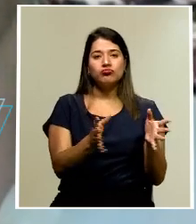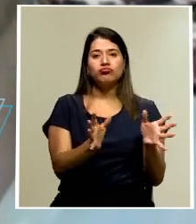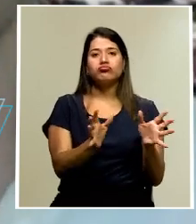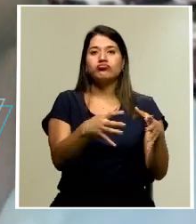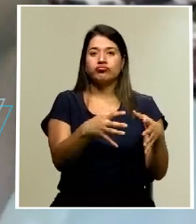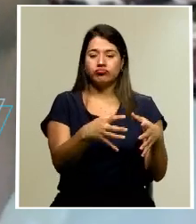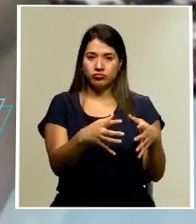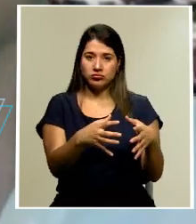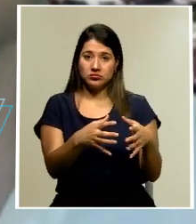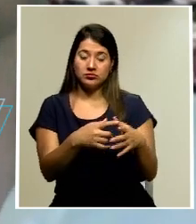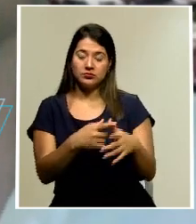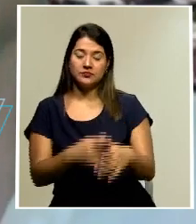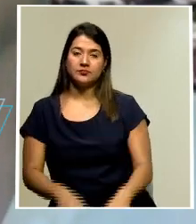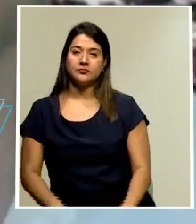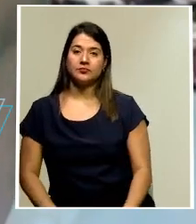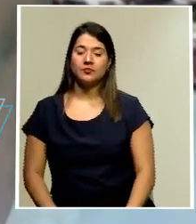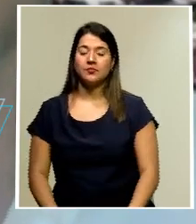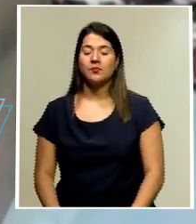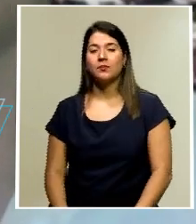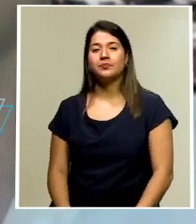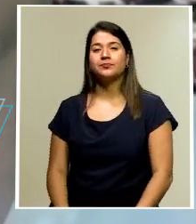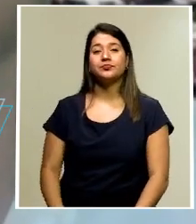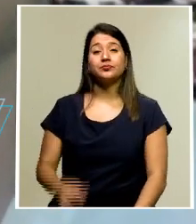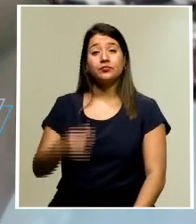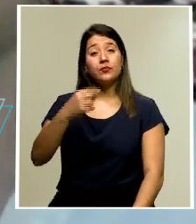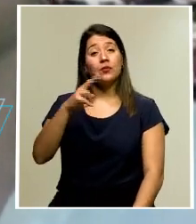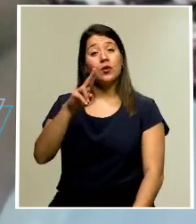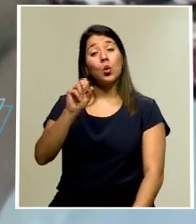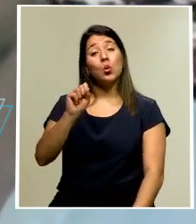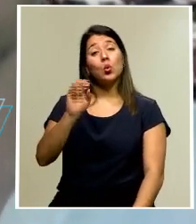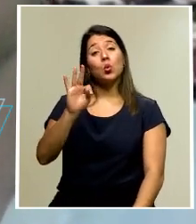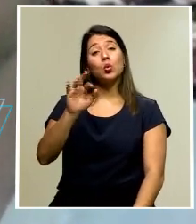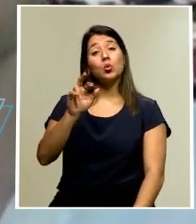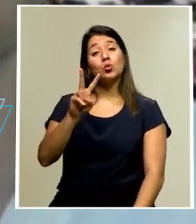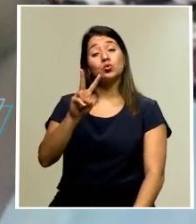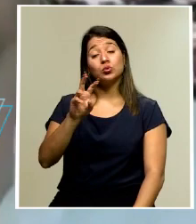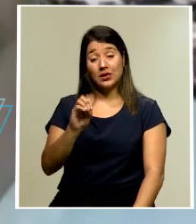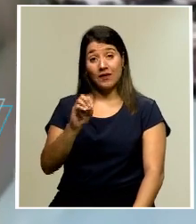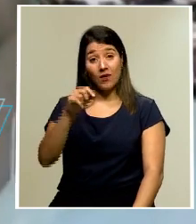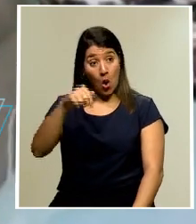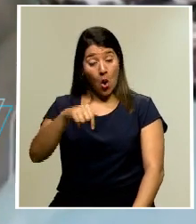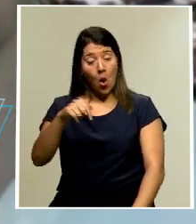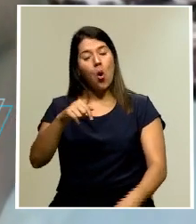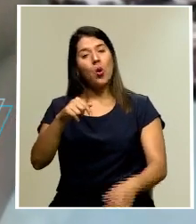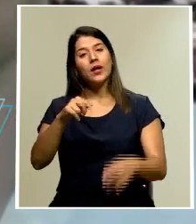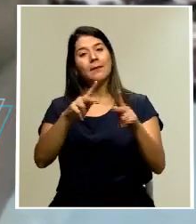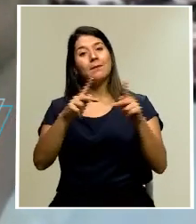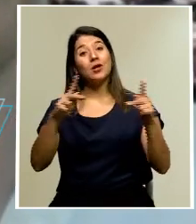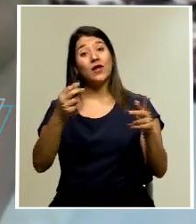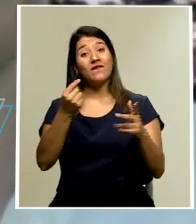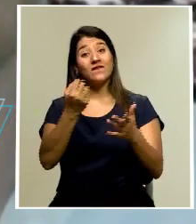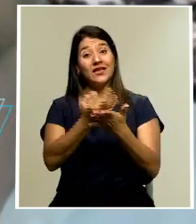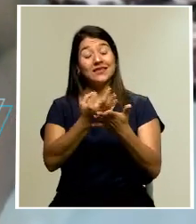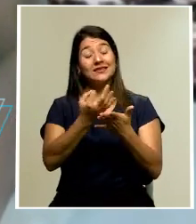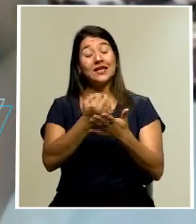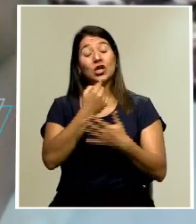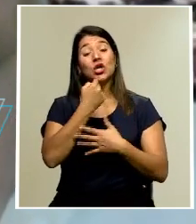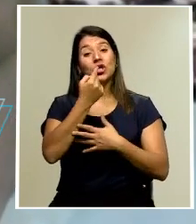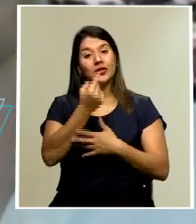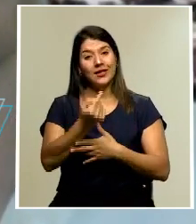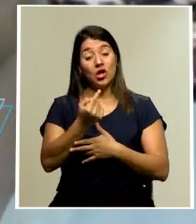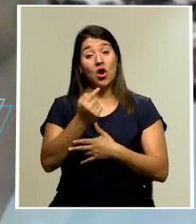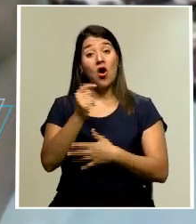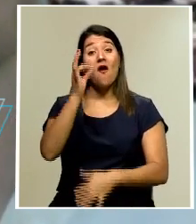son los intereses los que mandan. Gustavo, hoy una nota del Financiero titulaba muy agudamente: José